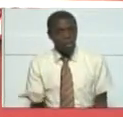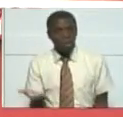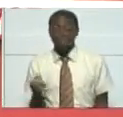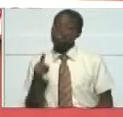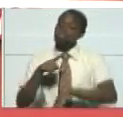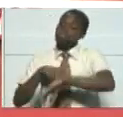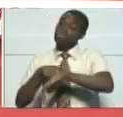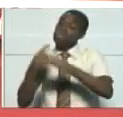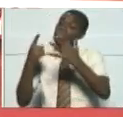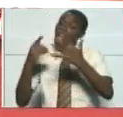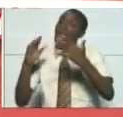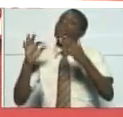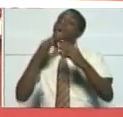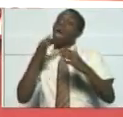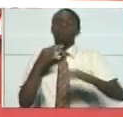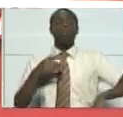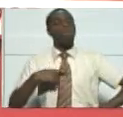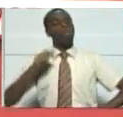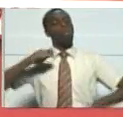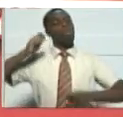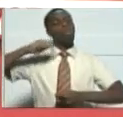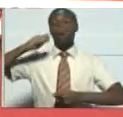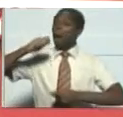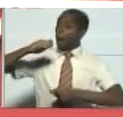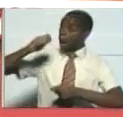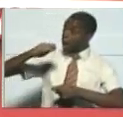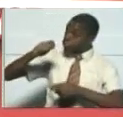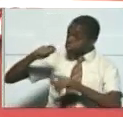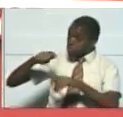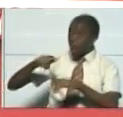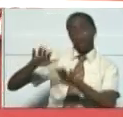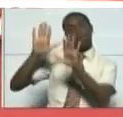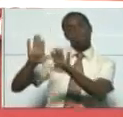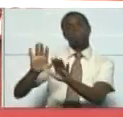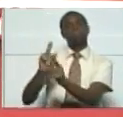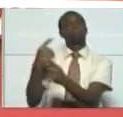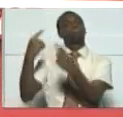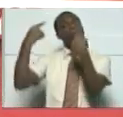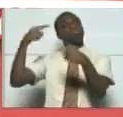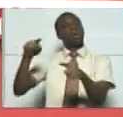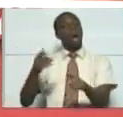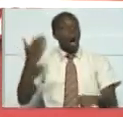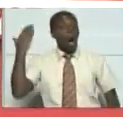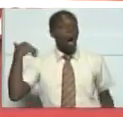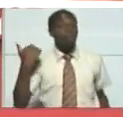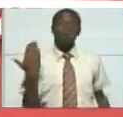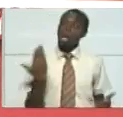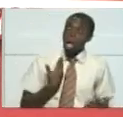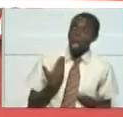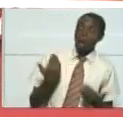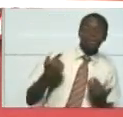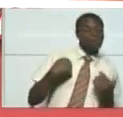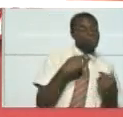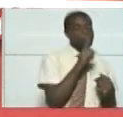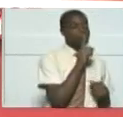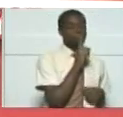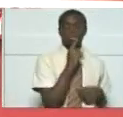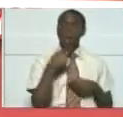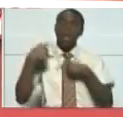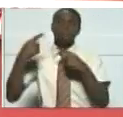son las 6 de la tarde tiene que no yo no me voy Ah bueno ASUME tu responsabilidad a nosotros también nos sancion pero no he chill vamos a nadie y